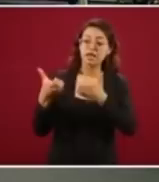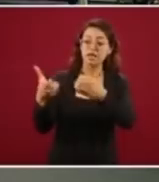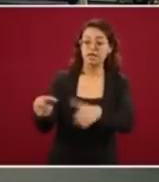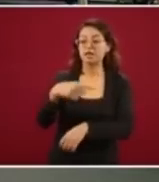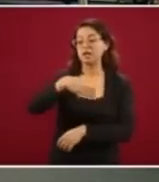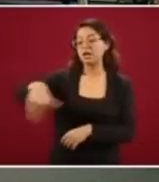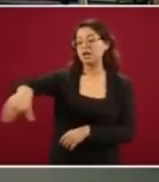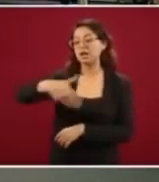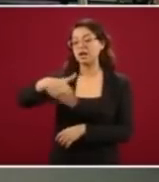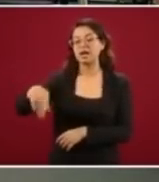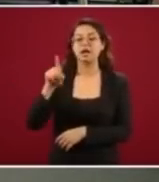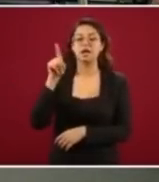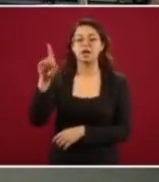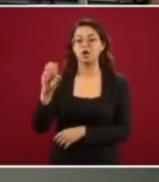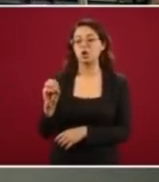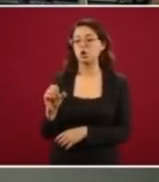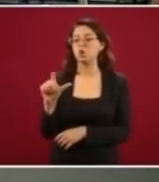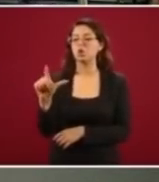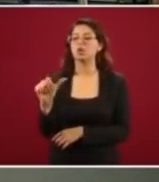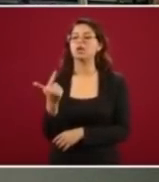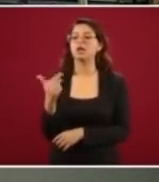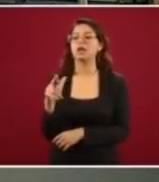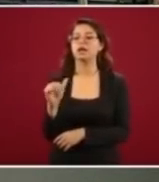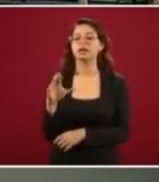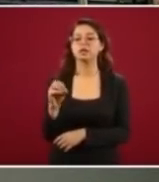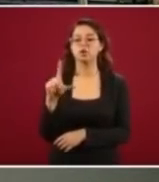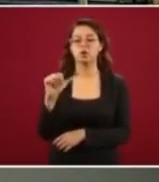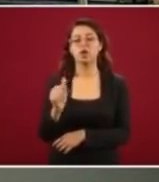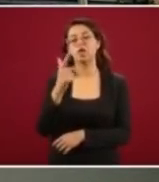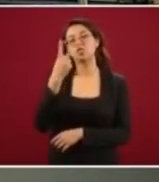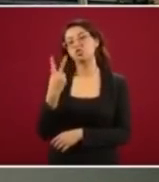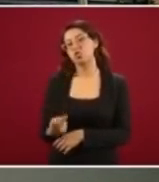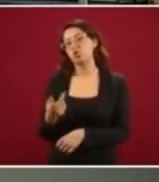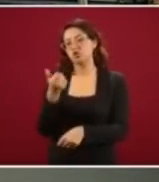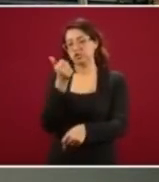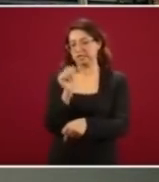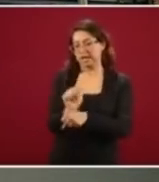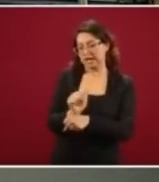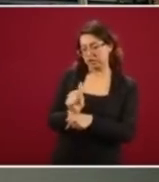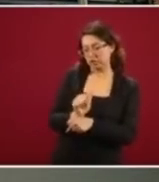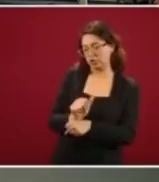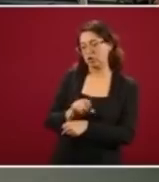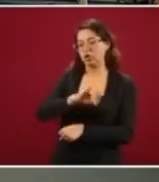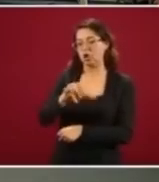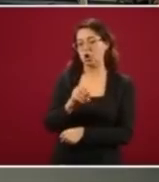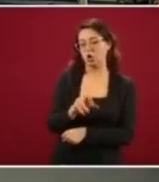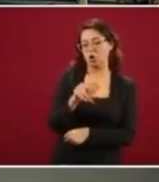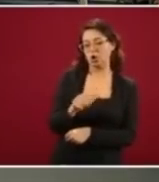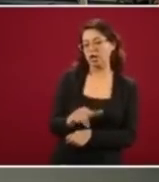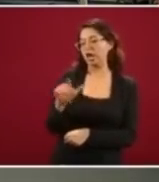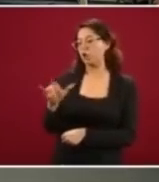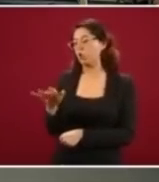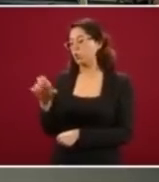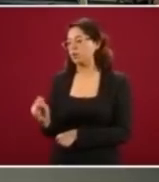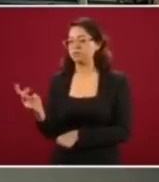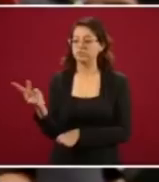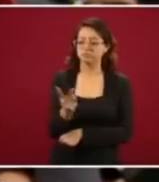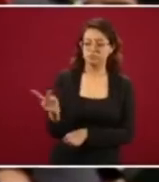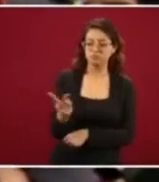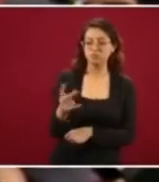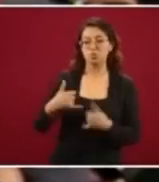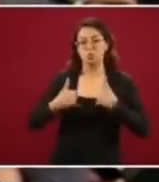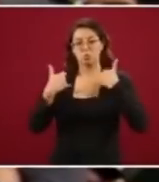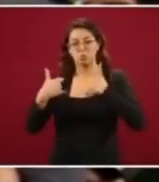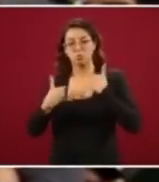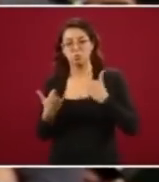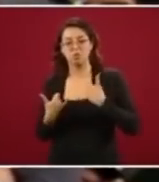239-28 de la Colonia Agrícola Oriental, los actores Jorge Navarro y Luis Gerardo Rivera, de 46 y 38 años respectivamente, perdieron